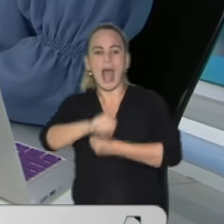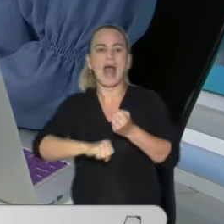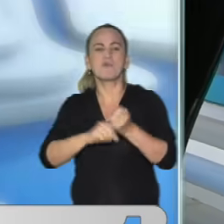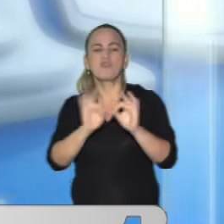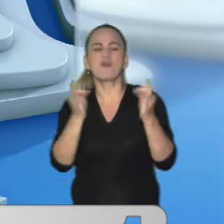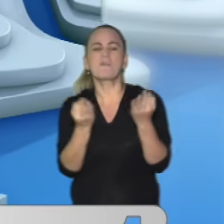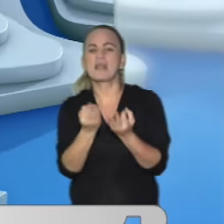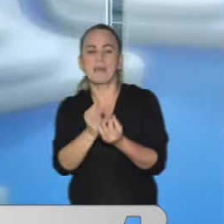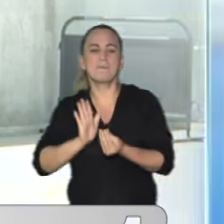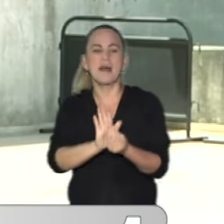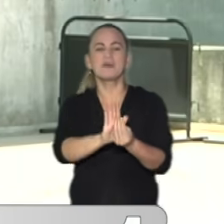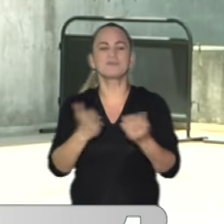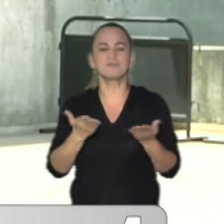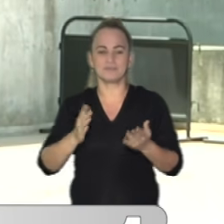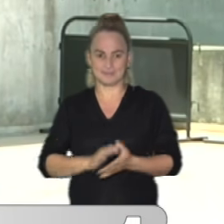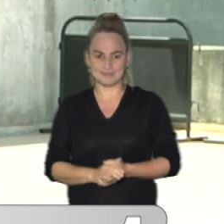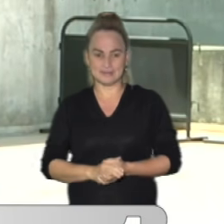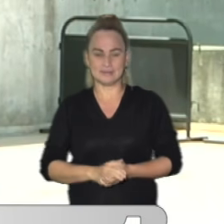familias?